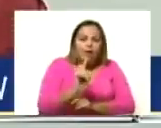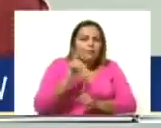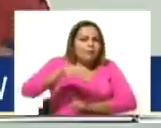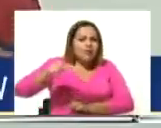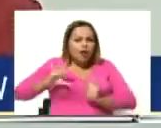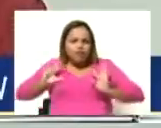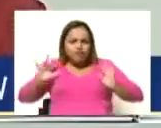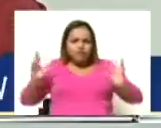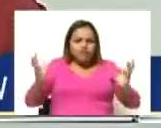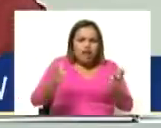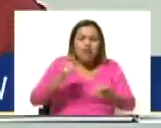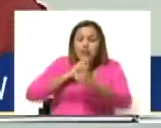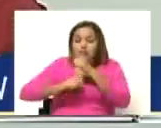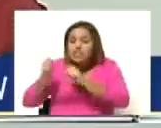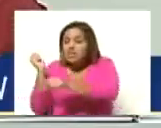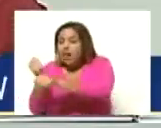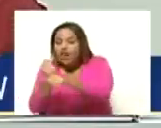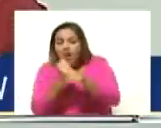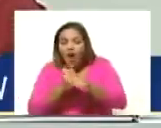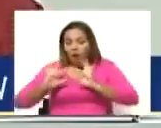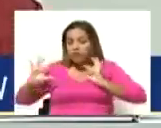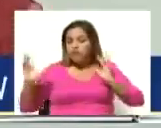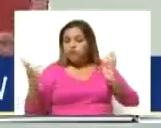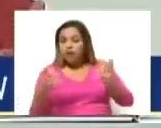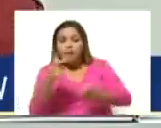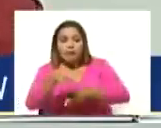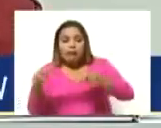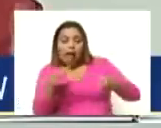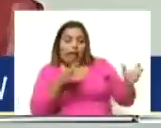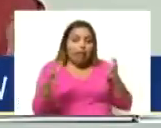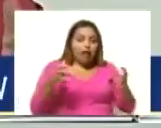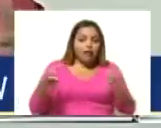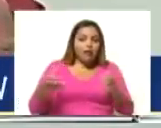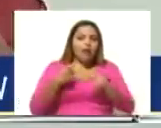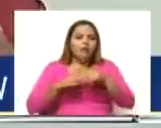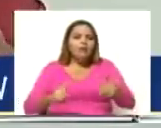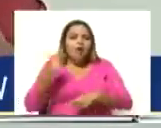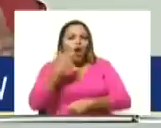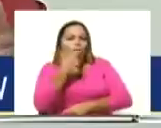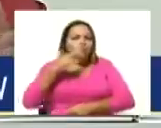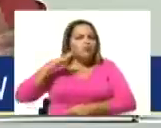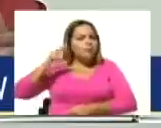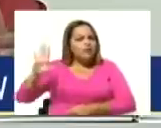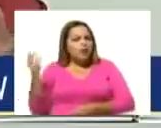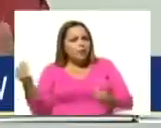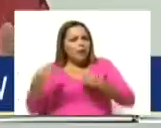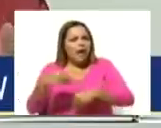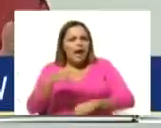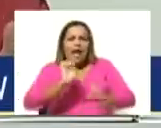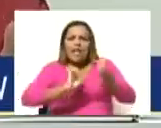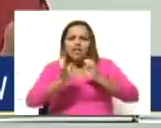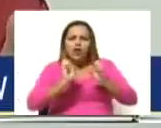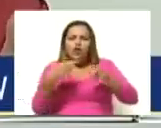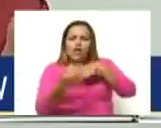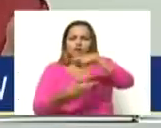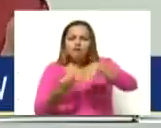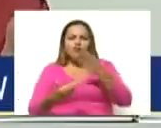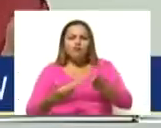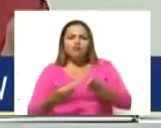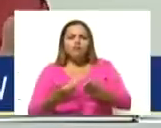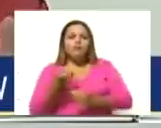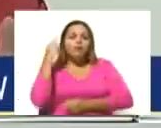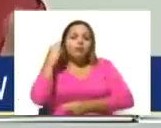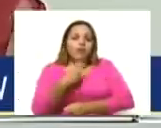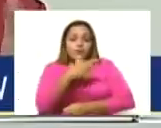obstaculizando lo que debe hacerse. Pero hay el compromiso moral, ético de la Revolución Bolivariana y del